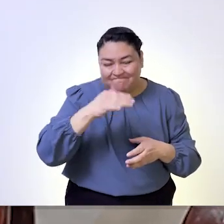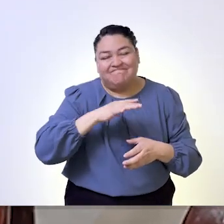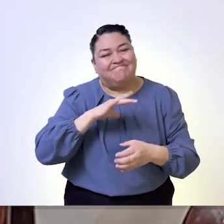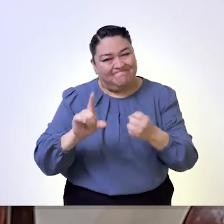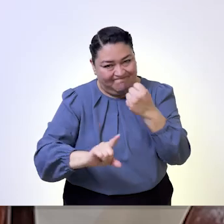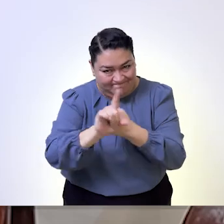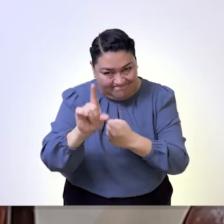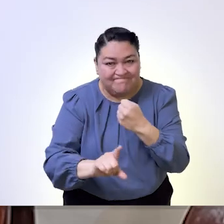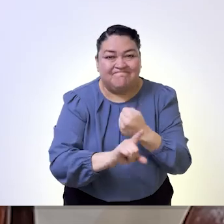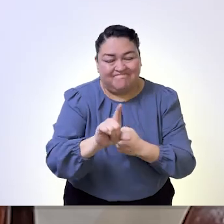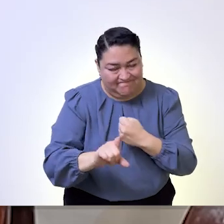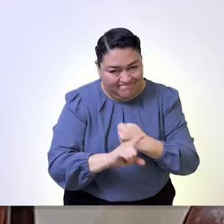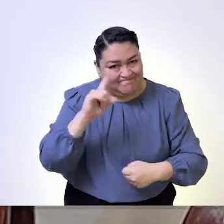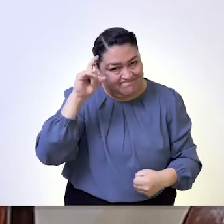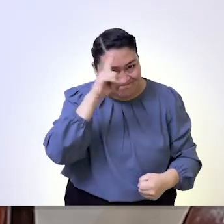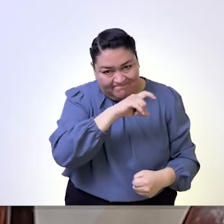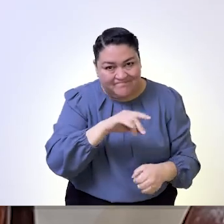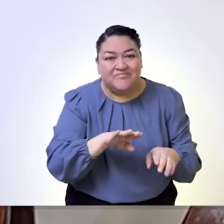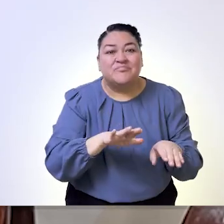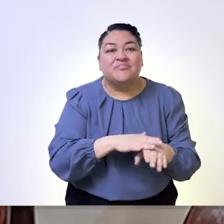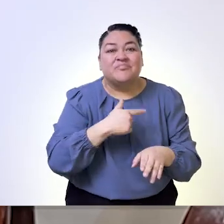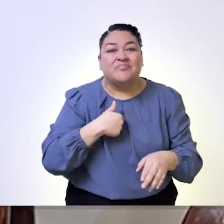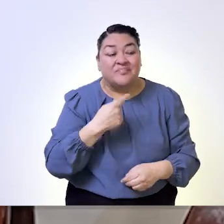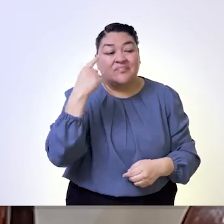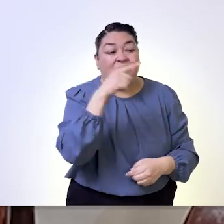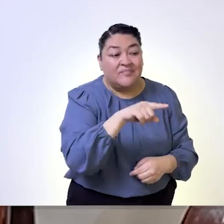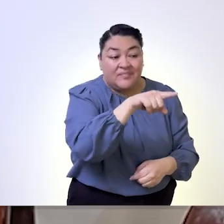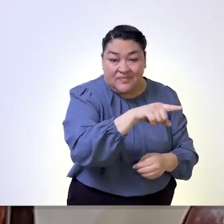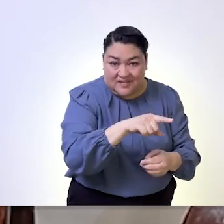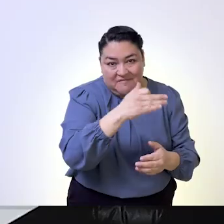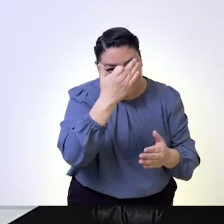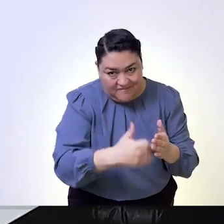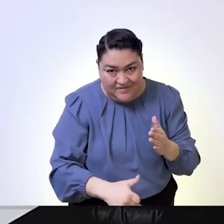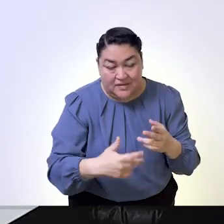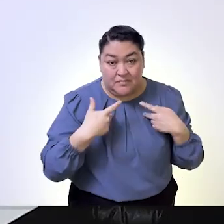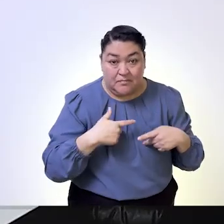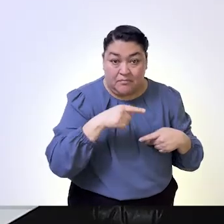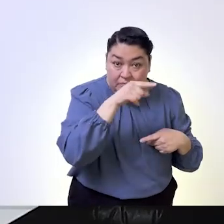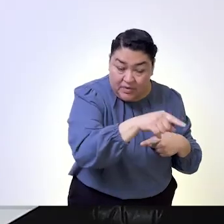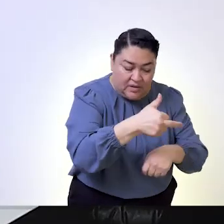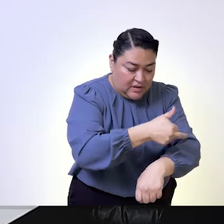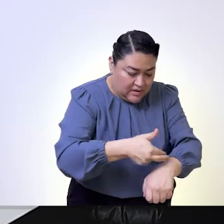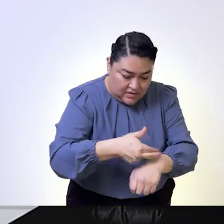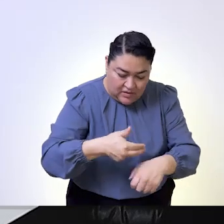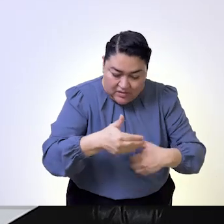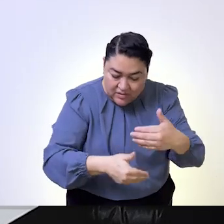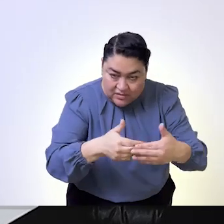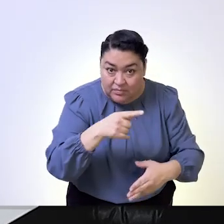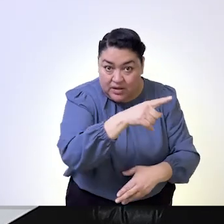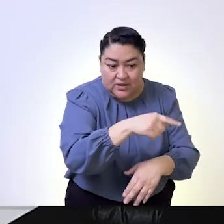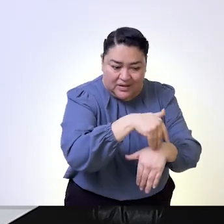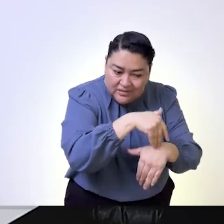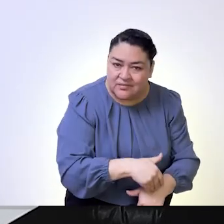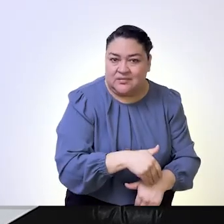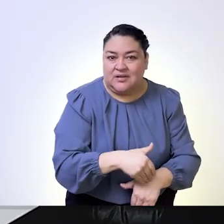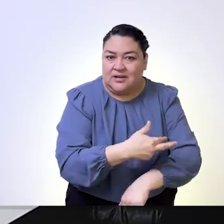un desafío enorme en cuanto a la eficacia de esas resoluciones, de poderle dotar de estos mecanismos